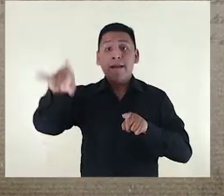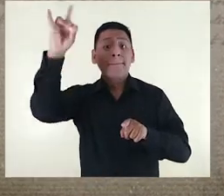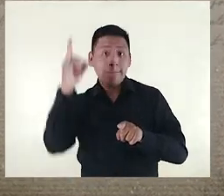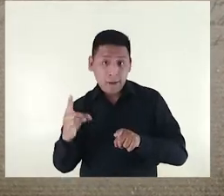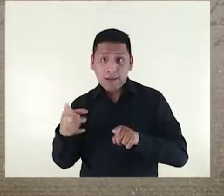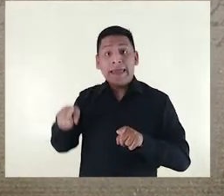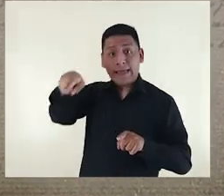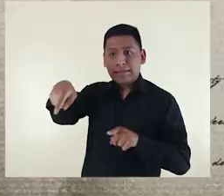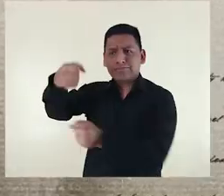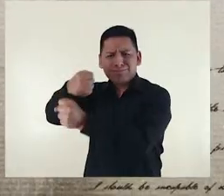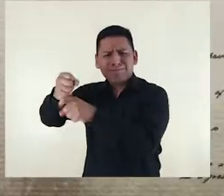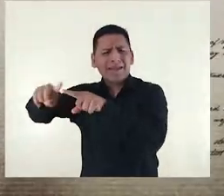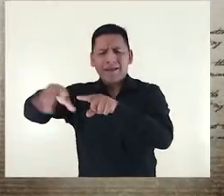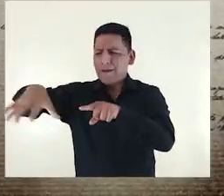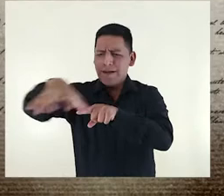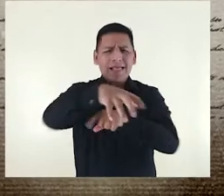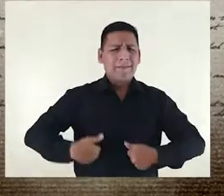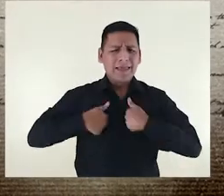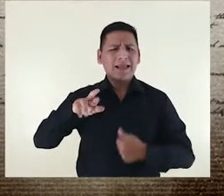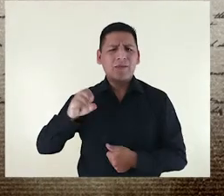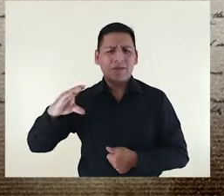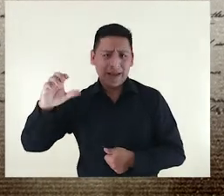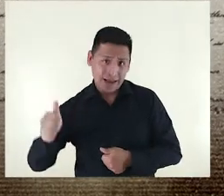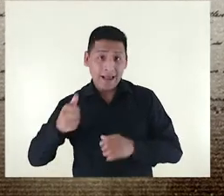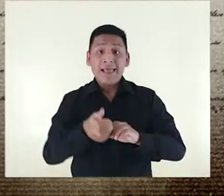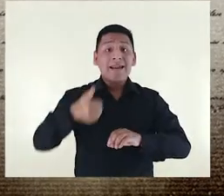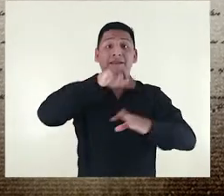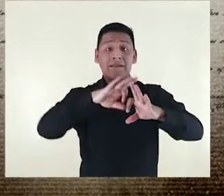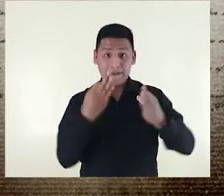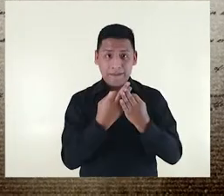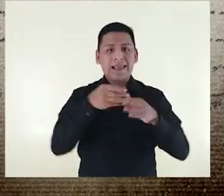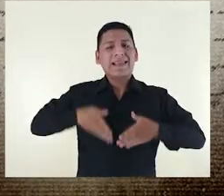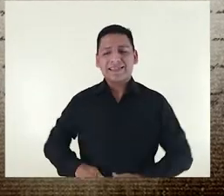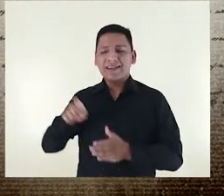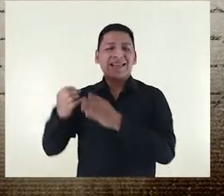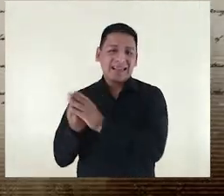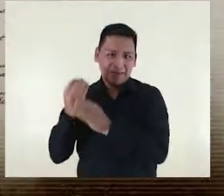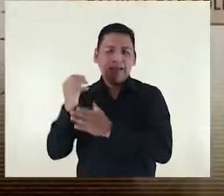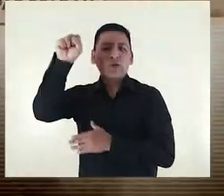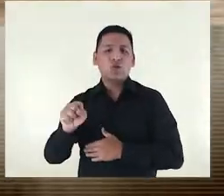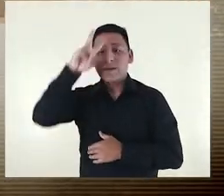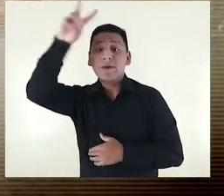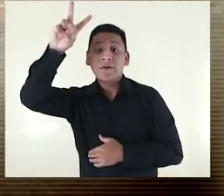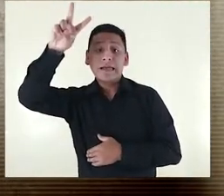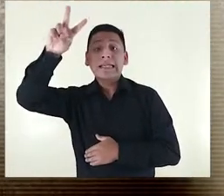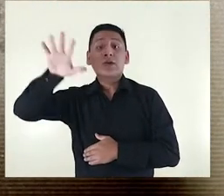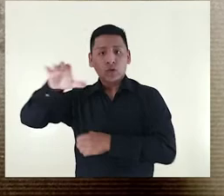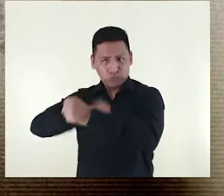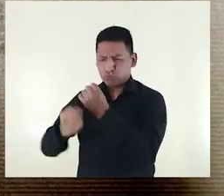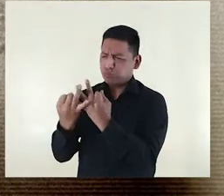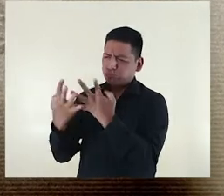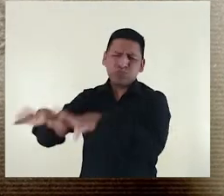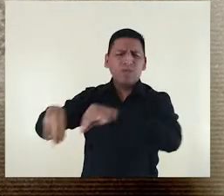con ramas en Bolivia, actuando en muchos ámbitos de la vida de la República. El patriarca de la familia proviene de Arequipa, en el sur del Perú, y